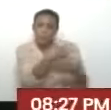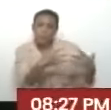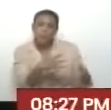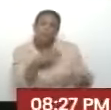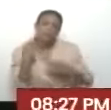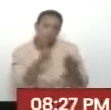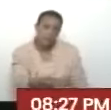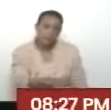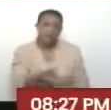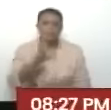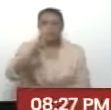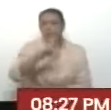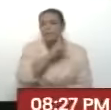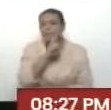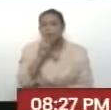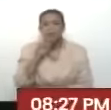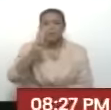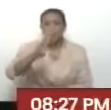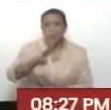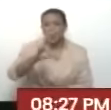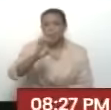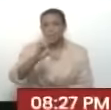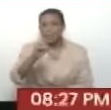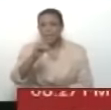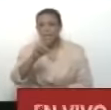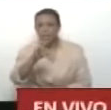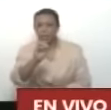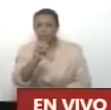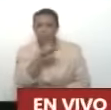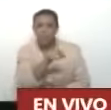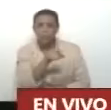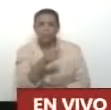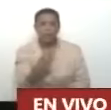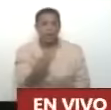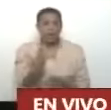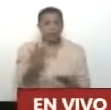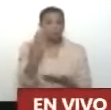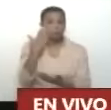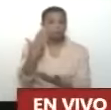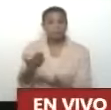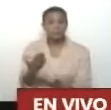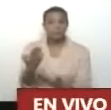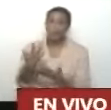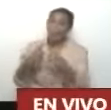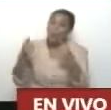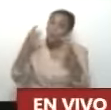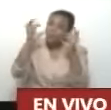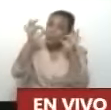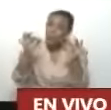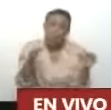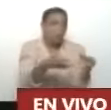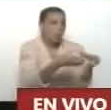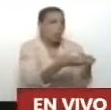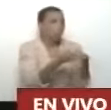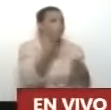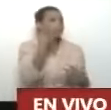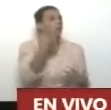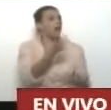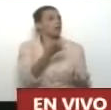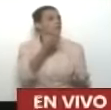fallecido, les decía a ellos, ustedes ven al mundo con los ojos azules y los venezolanos vemos al mundo con otros ojos. Y si